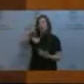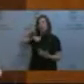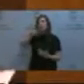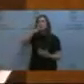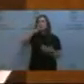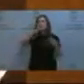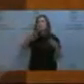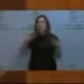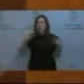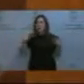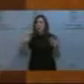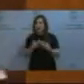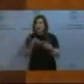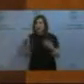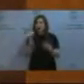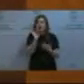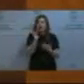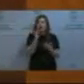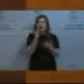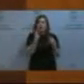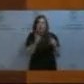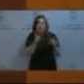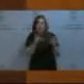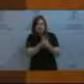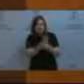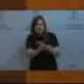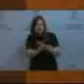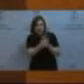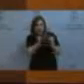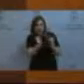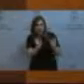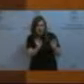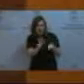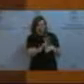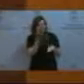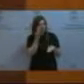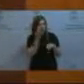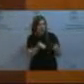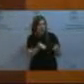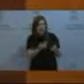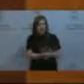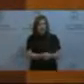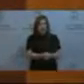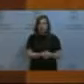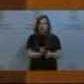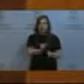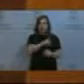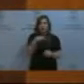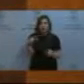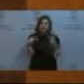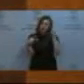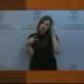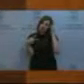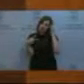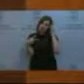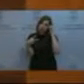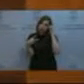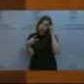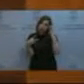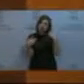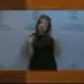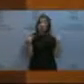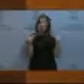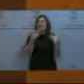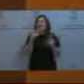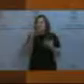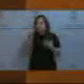accidente. ¿O cree que no hay que explicar esta cuestión, señora consejera? Los resultados los sufre un trabajador,